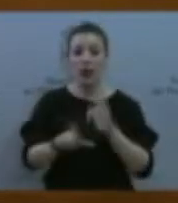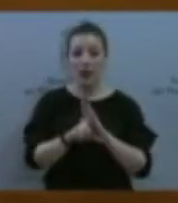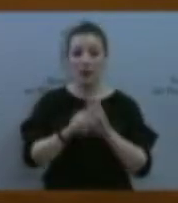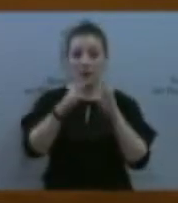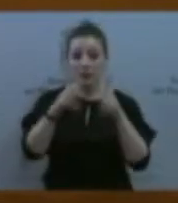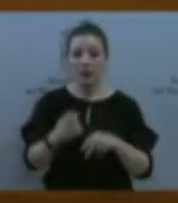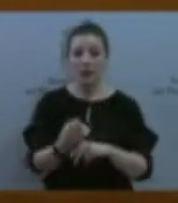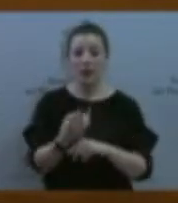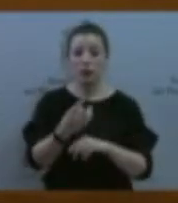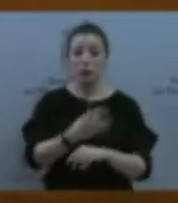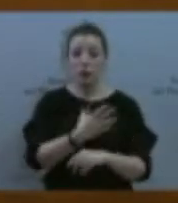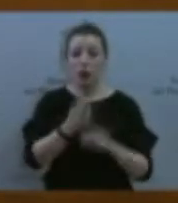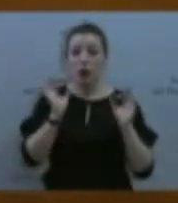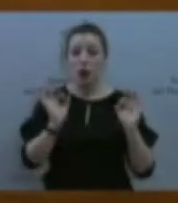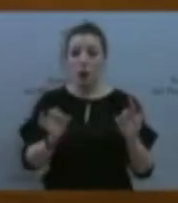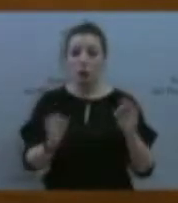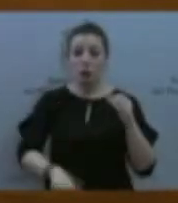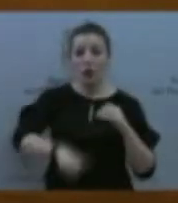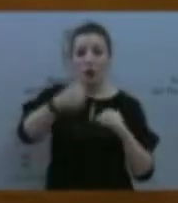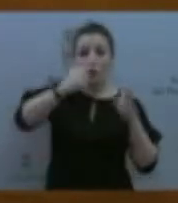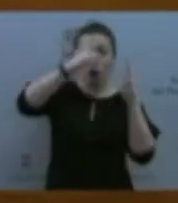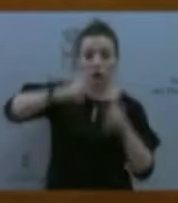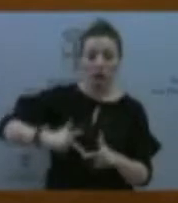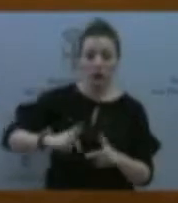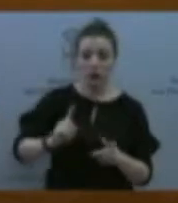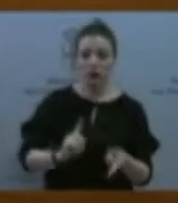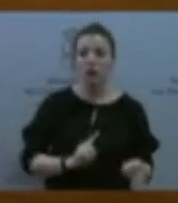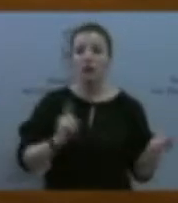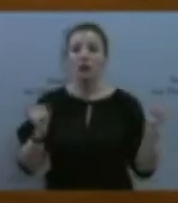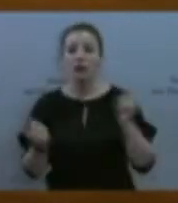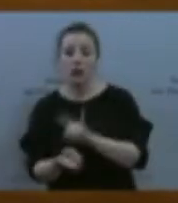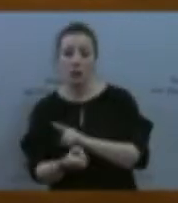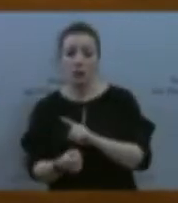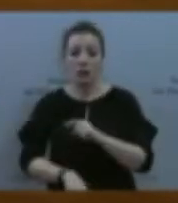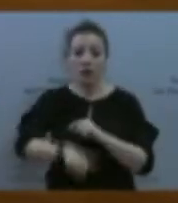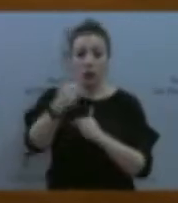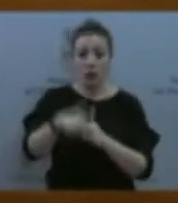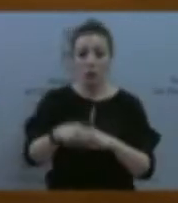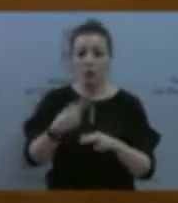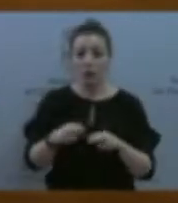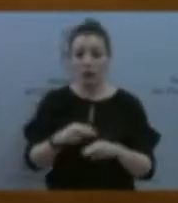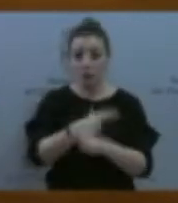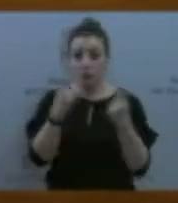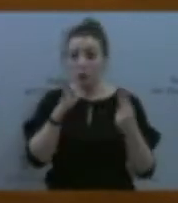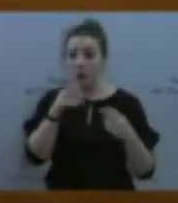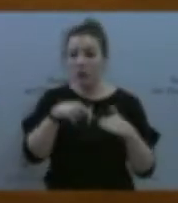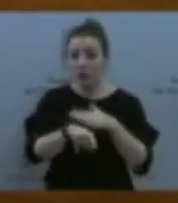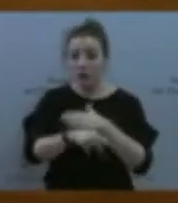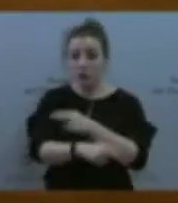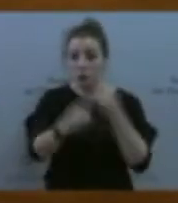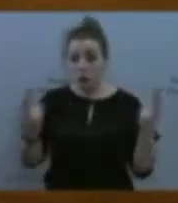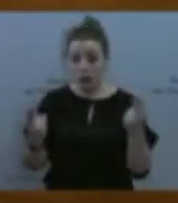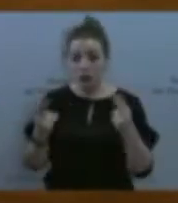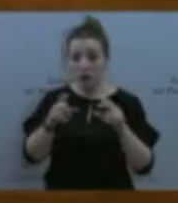contable a una evaluación de las políticas públicas, porque los gestores públicos, los representantes institucionales, necesitamos orientación,